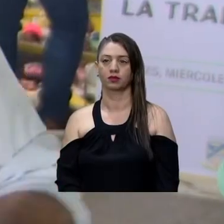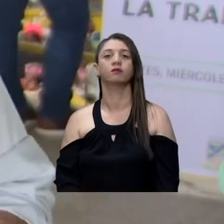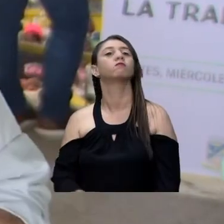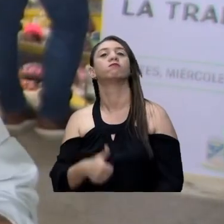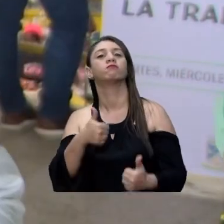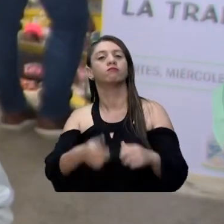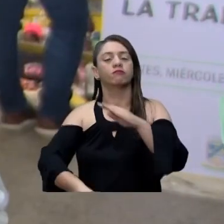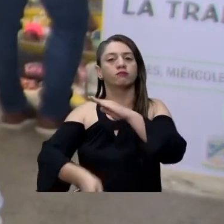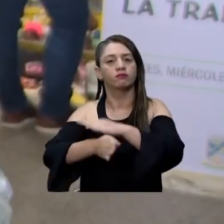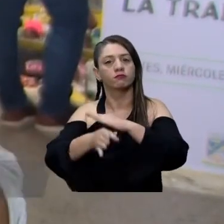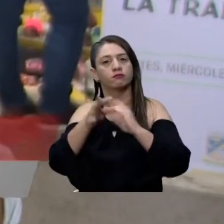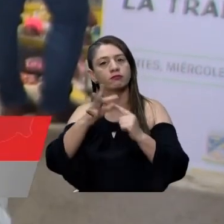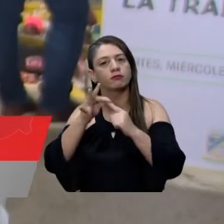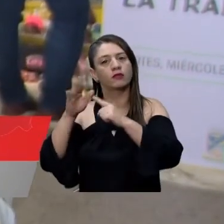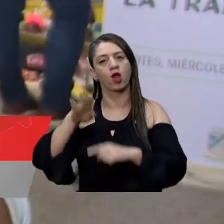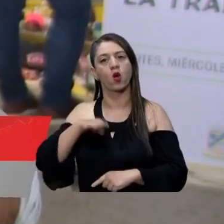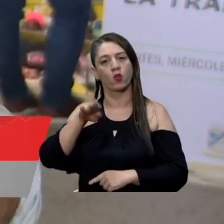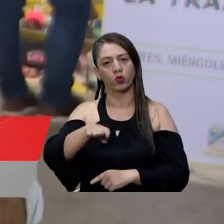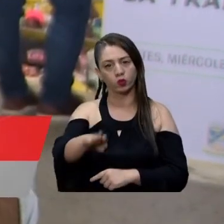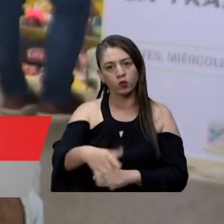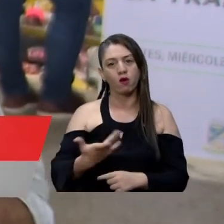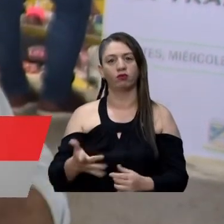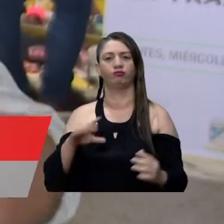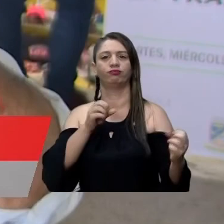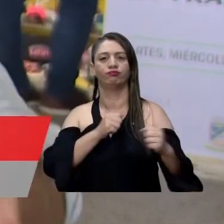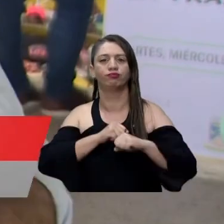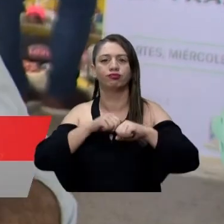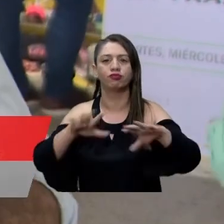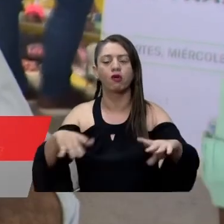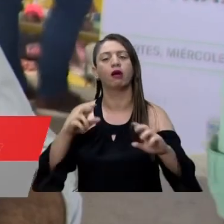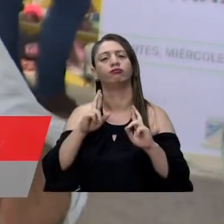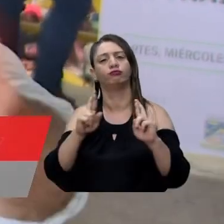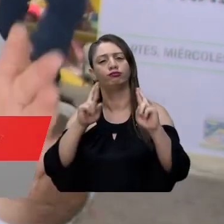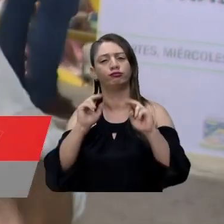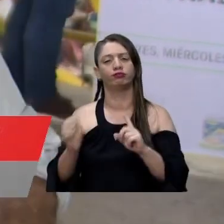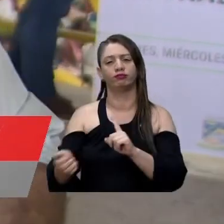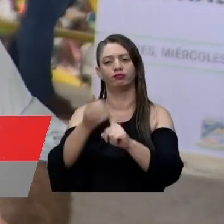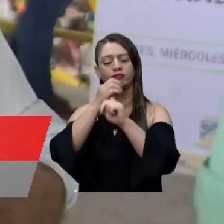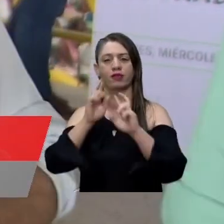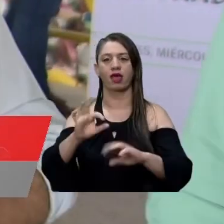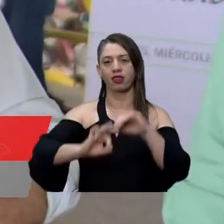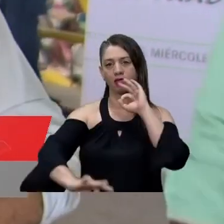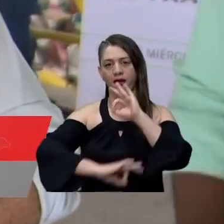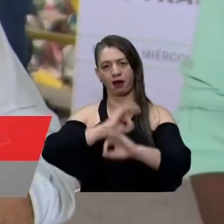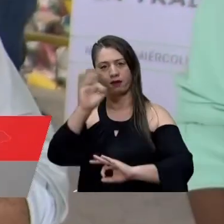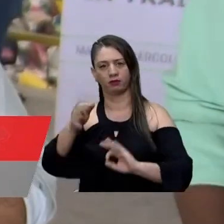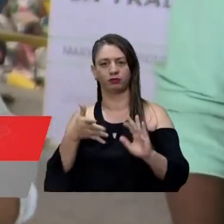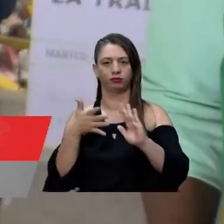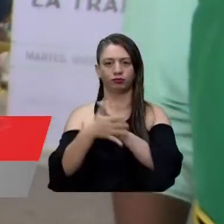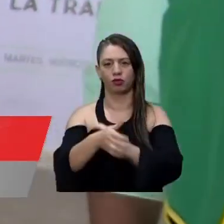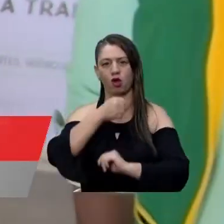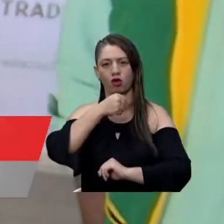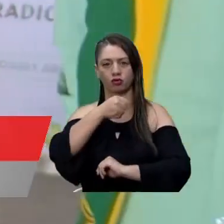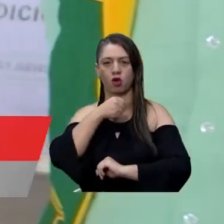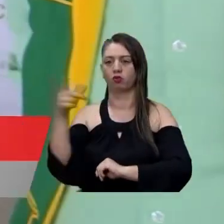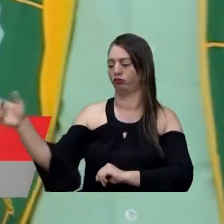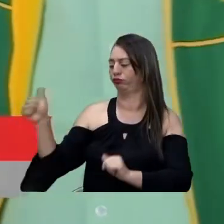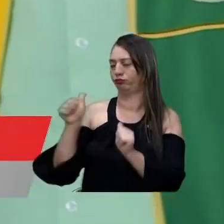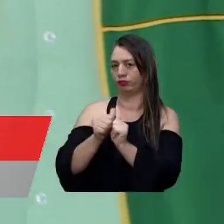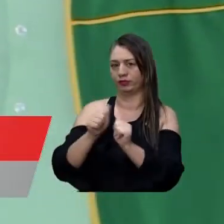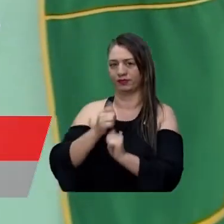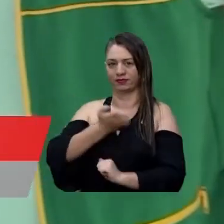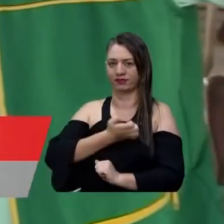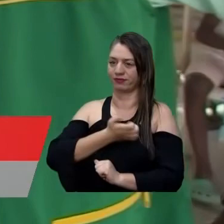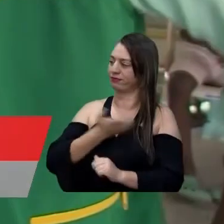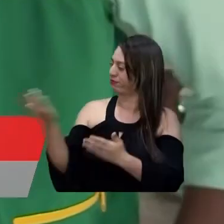Bien, continuamos con este especial Buenaventura Contagia Esperanza de Telepacífico Noticias y nos acompaña el alcalde Víctor Hugo Vidal.